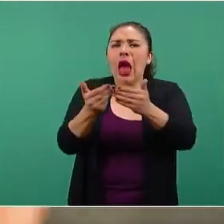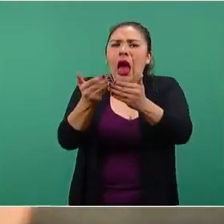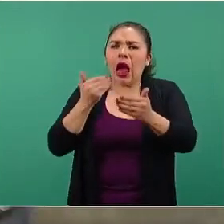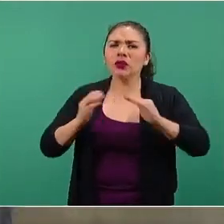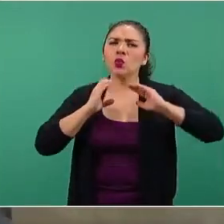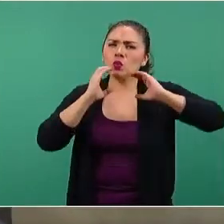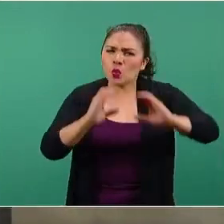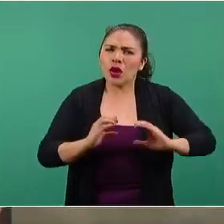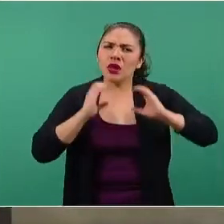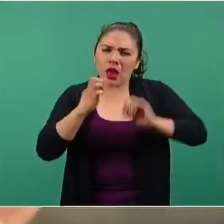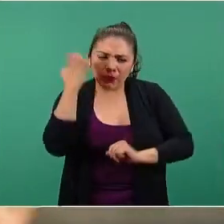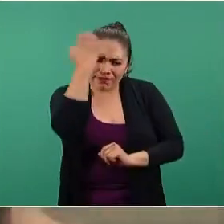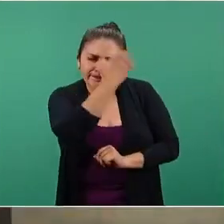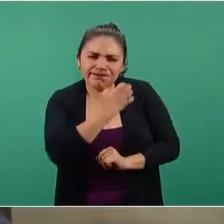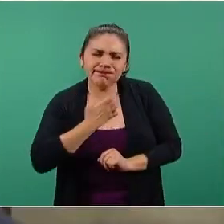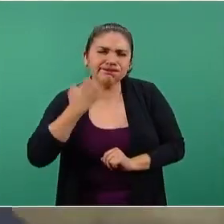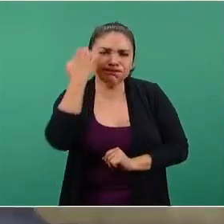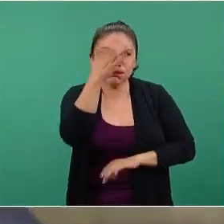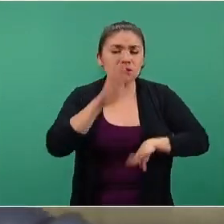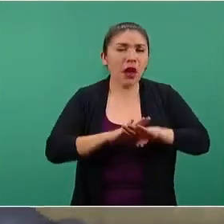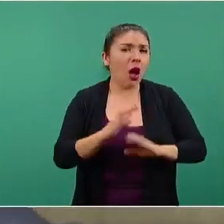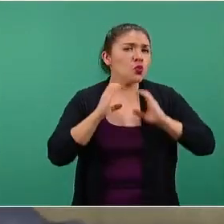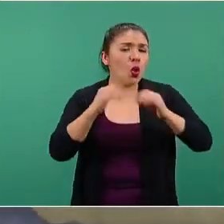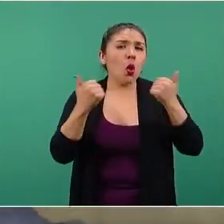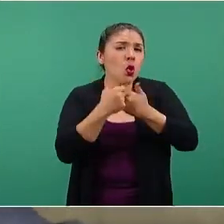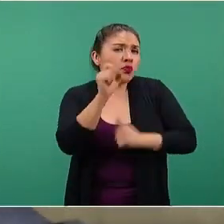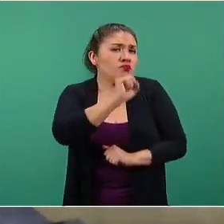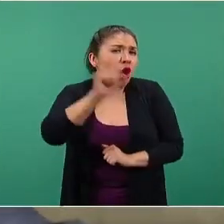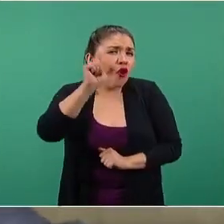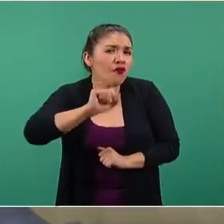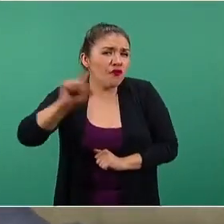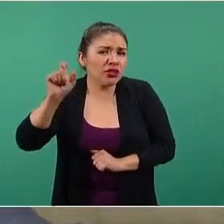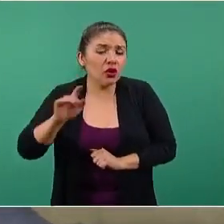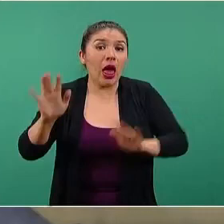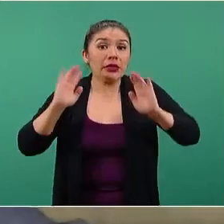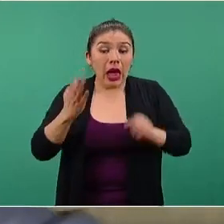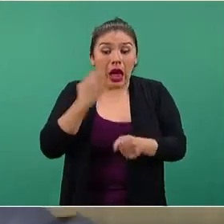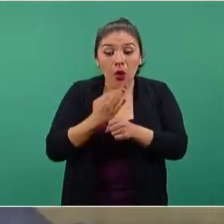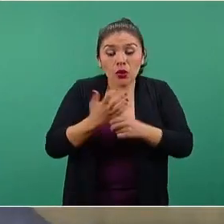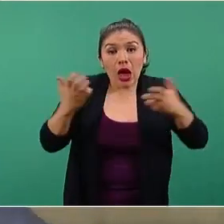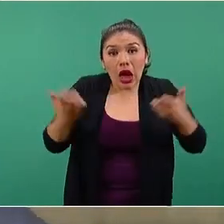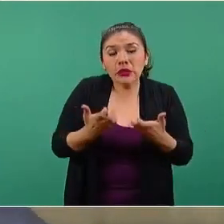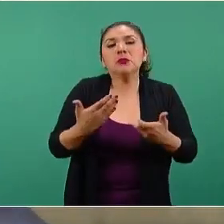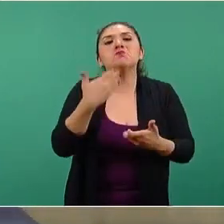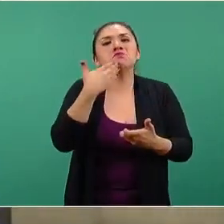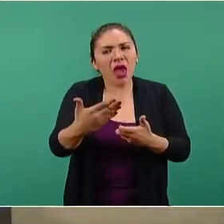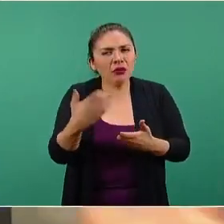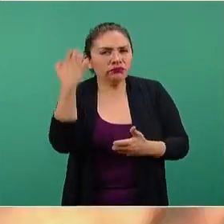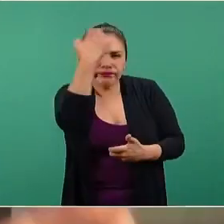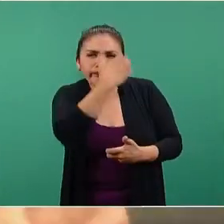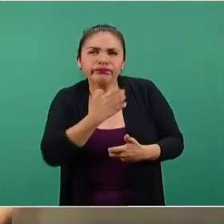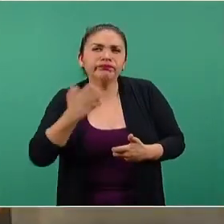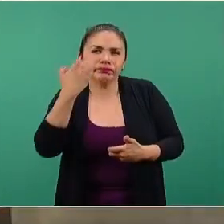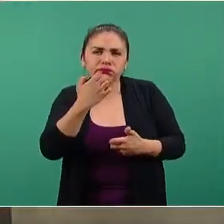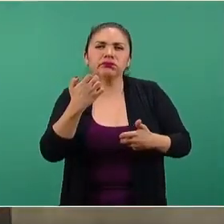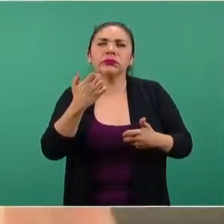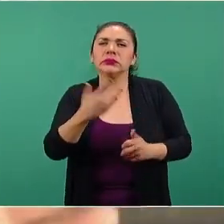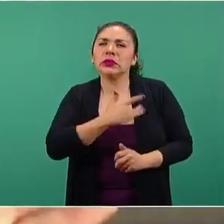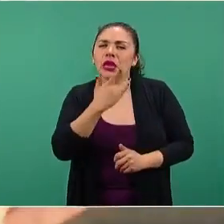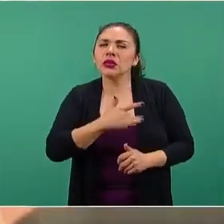muy cautelosamente analizada por personas expertas, y se ha logrado un excelente balance